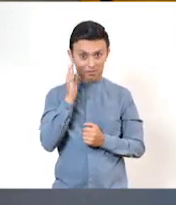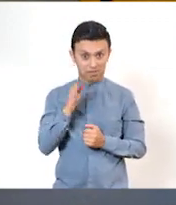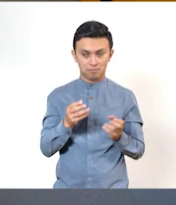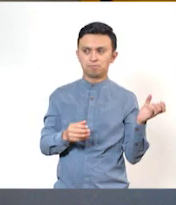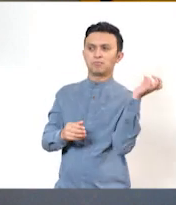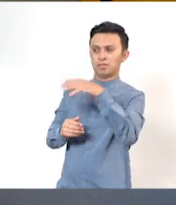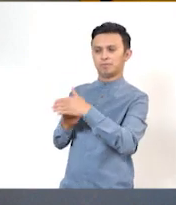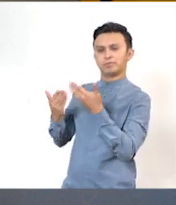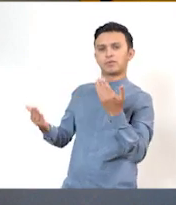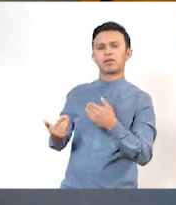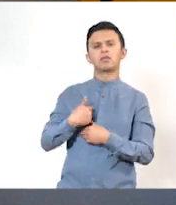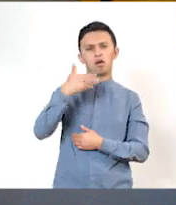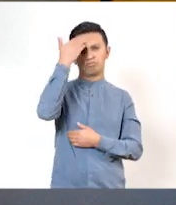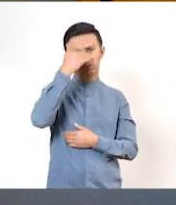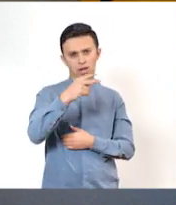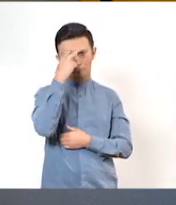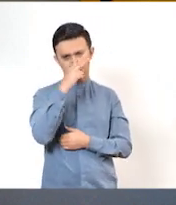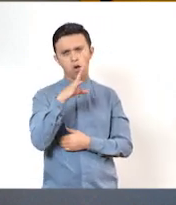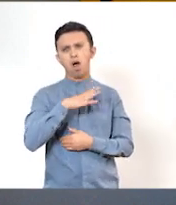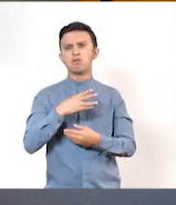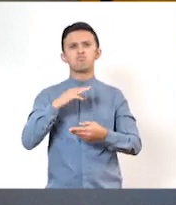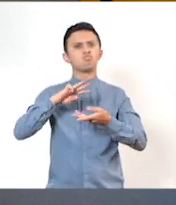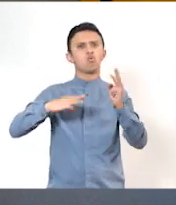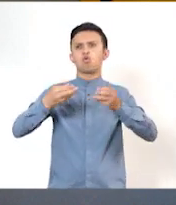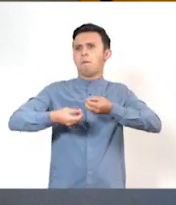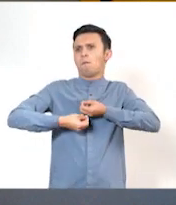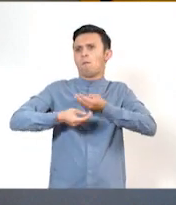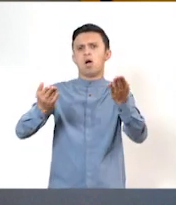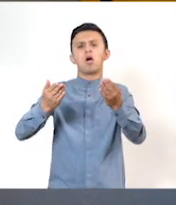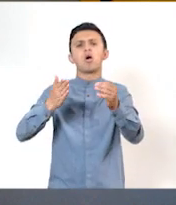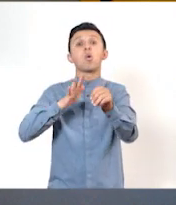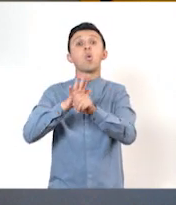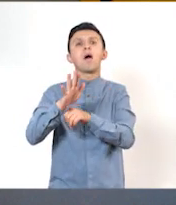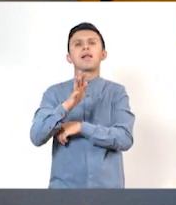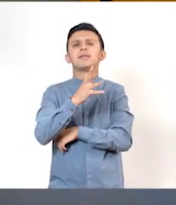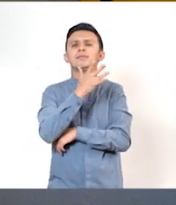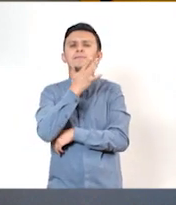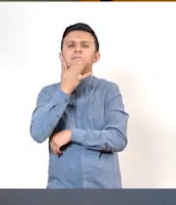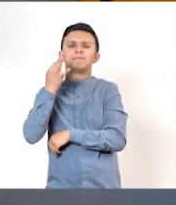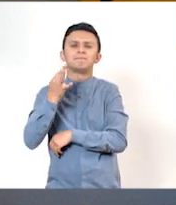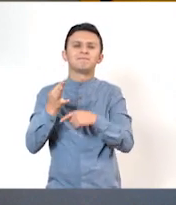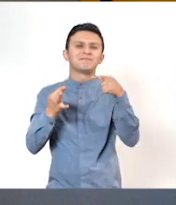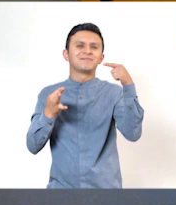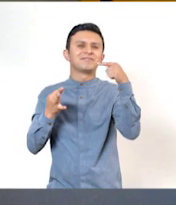Yo sé que México también ha aportado al mundo el